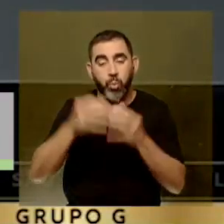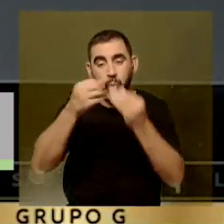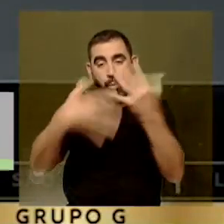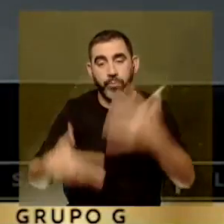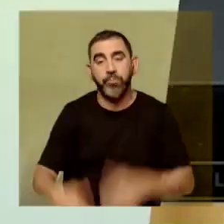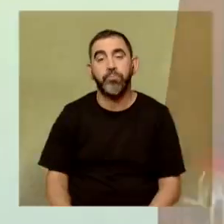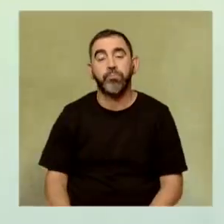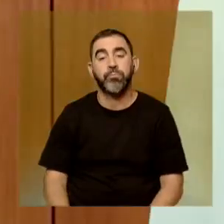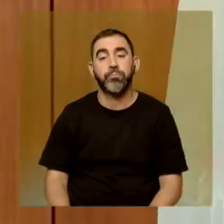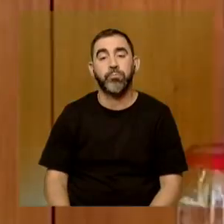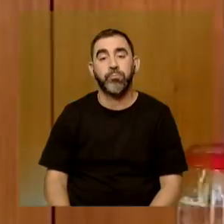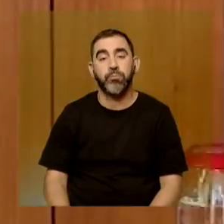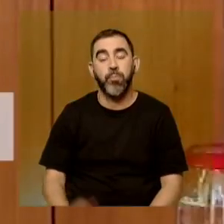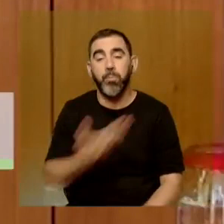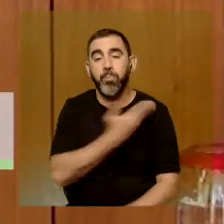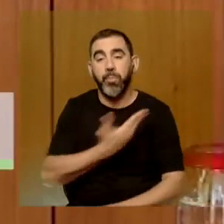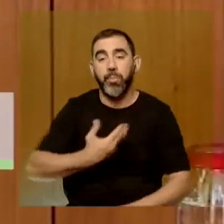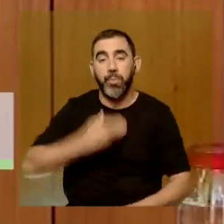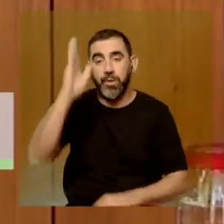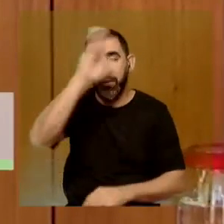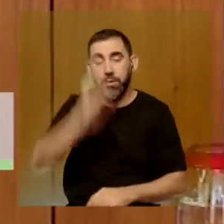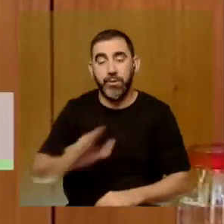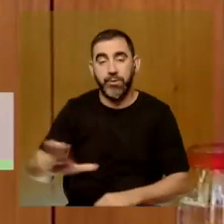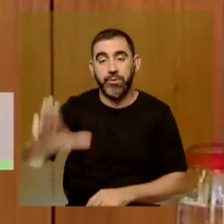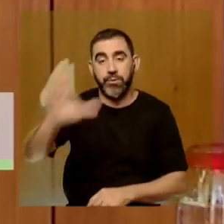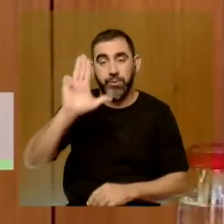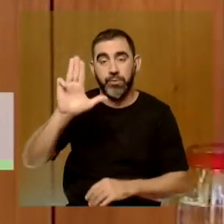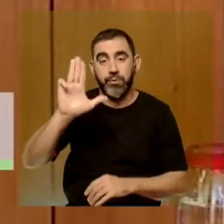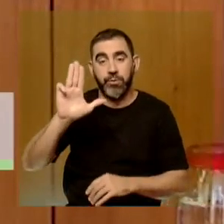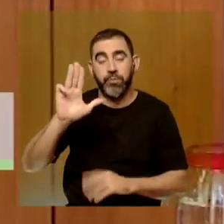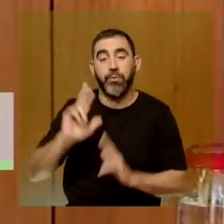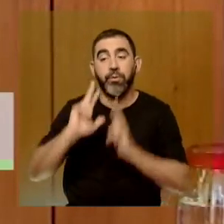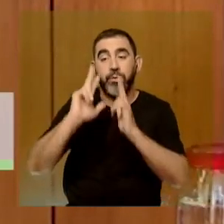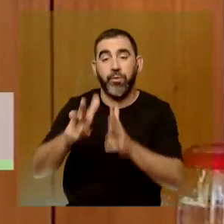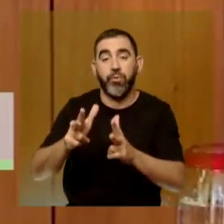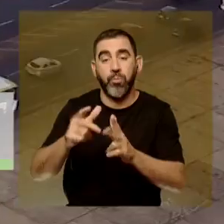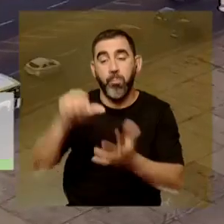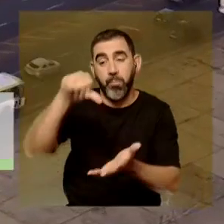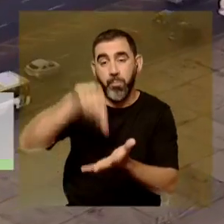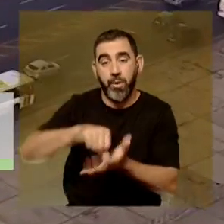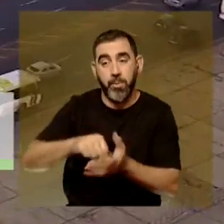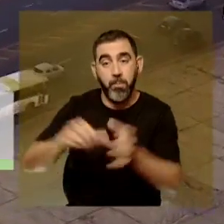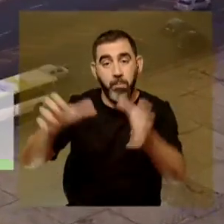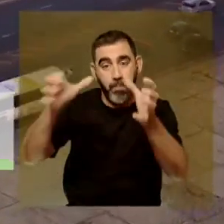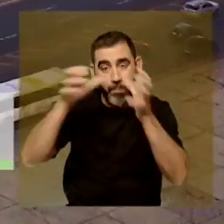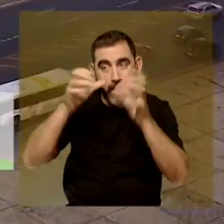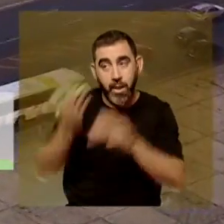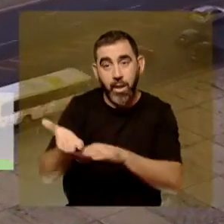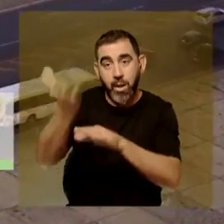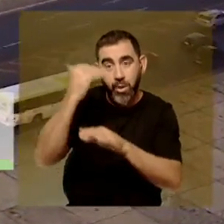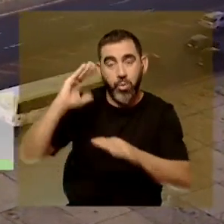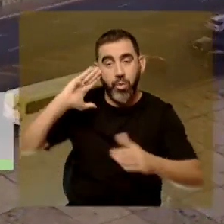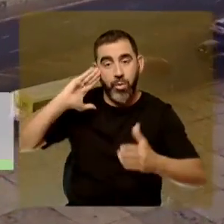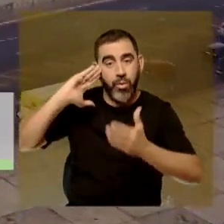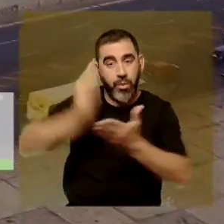rivales. El presidente brasileño Luis Inácio Lula da Silva dijo que su país corrió serio riesgo de tener